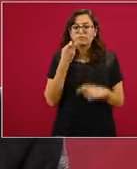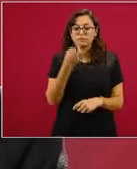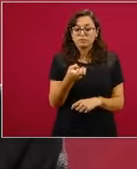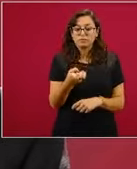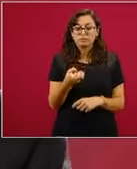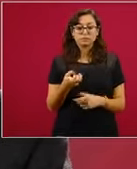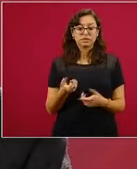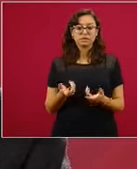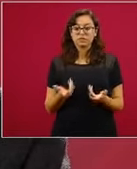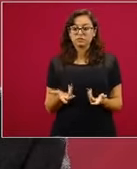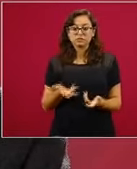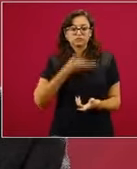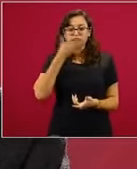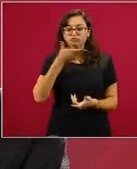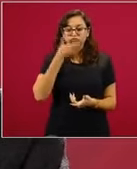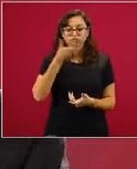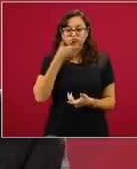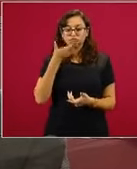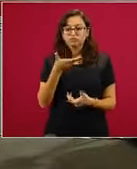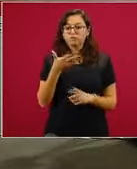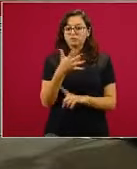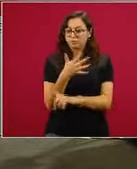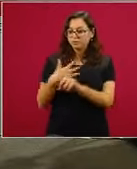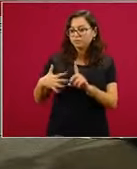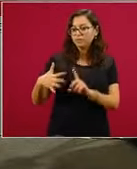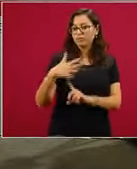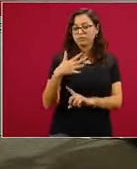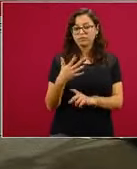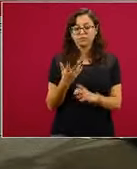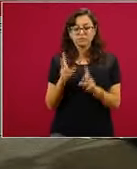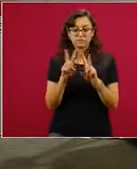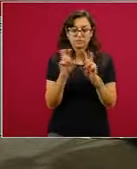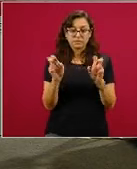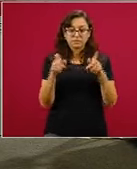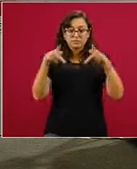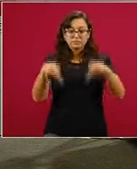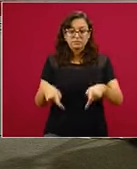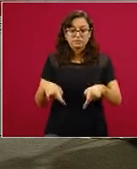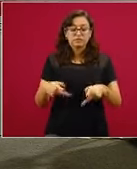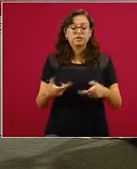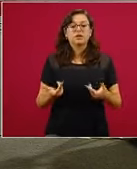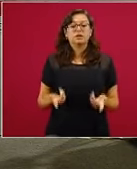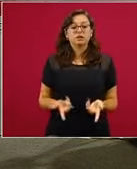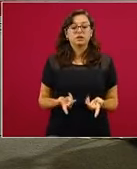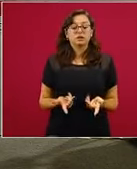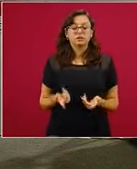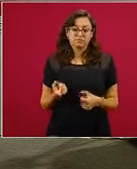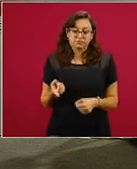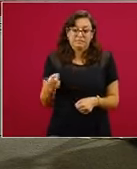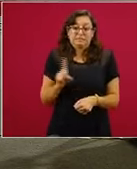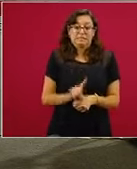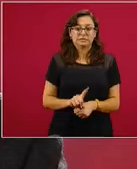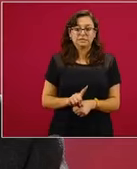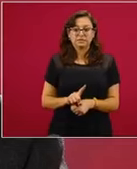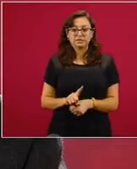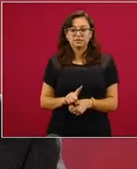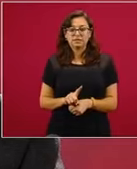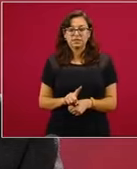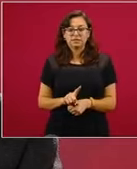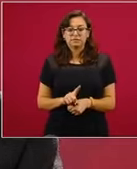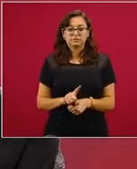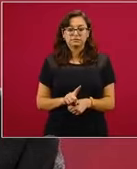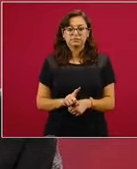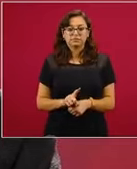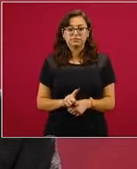establece una dinámica de especial interés en torno a los cementerios, en especial en los días considerados